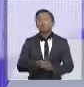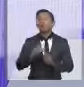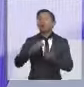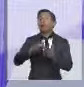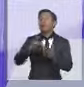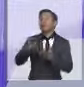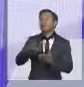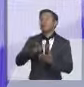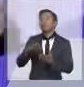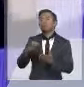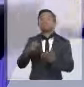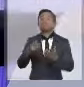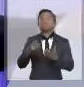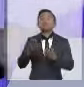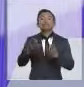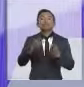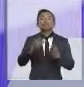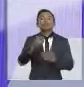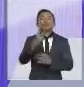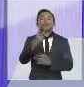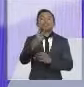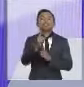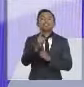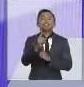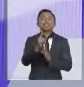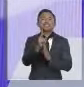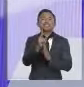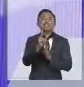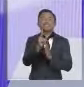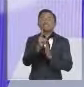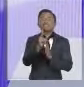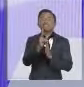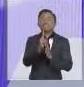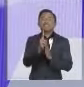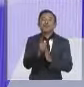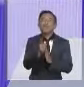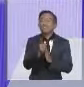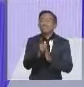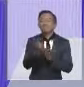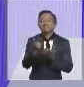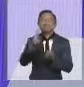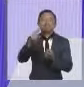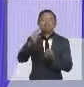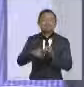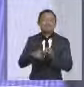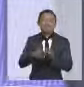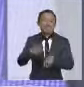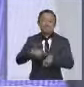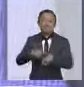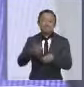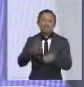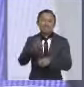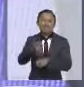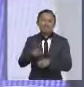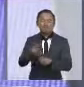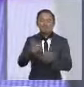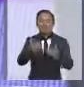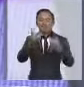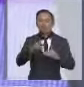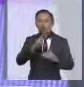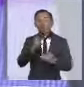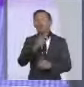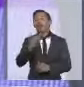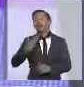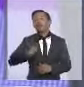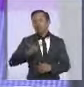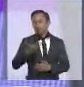pero no da tiempo para nada, así es que le doy la palabra a Azucena. Azucena, vamos gracias. A pasar al tercer bloque. Gracias. Efectivamente, en este momento iniciamos el